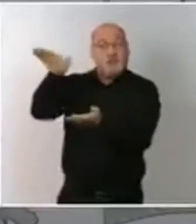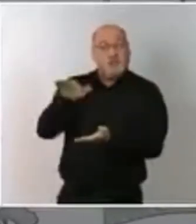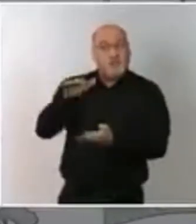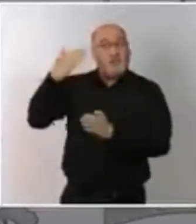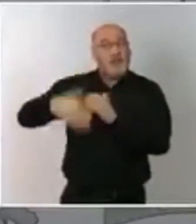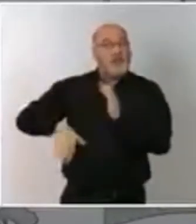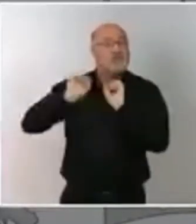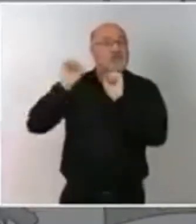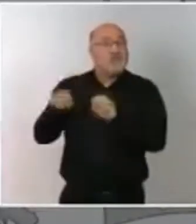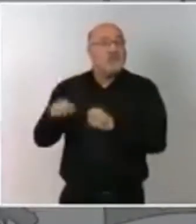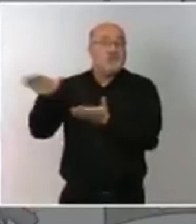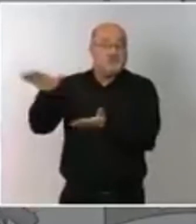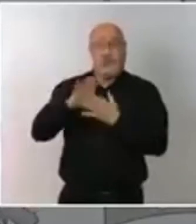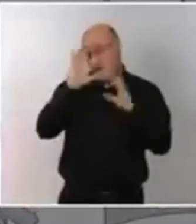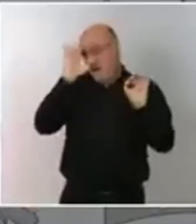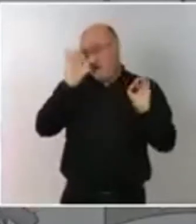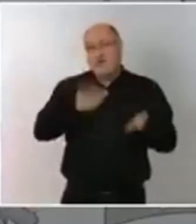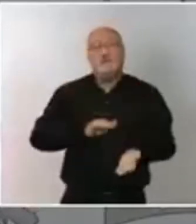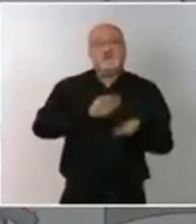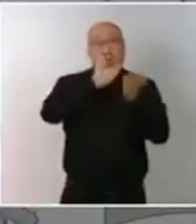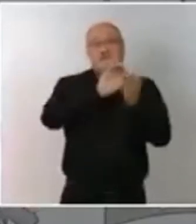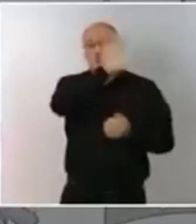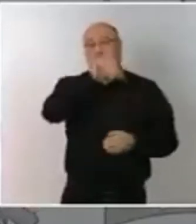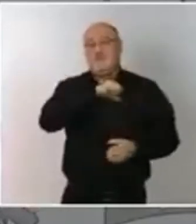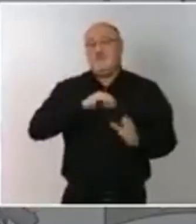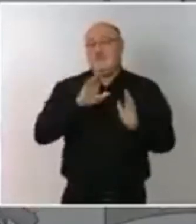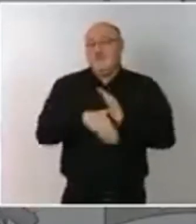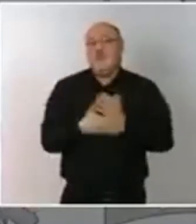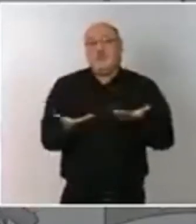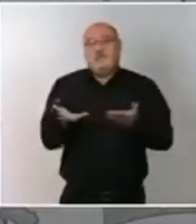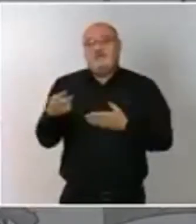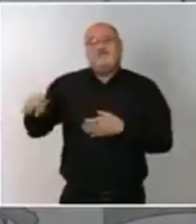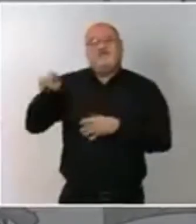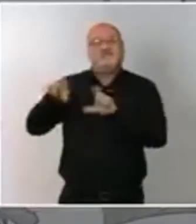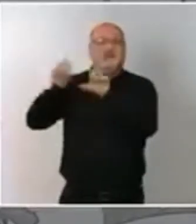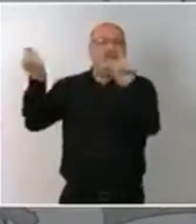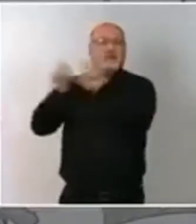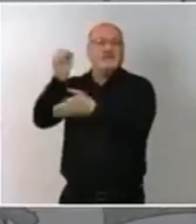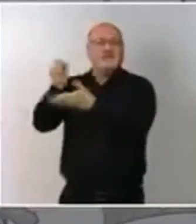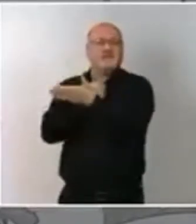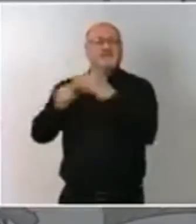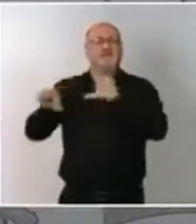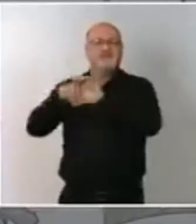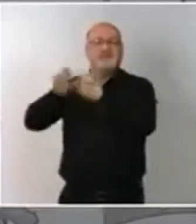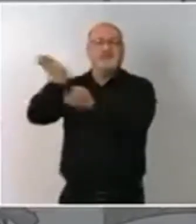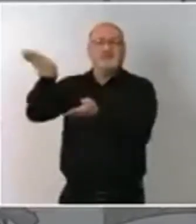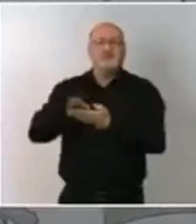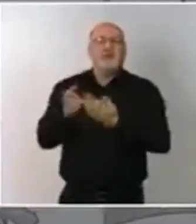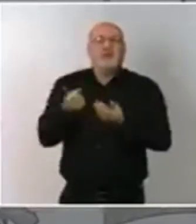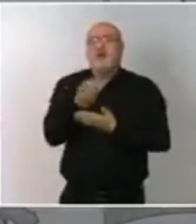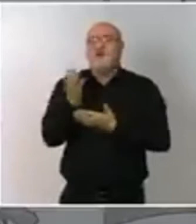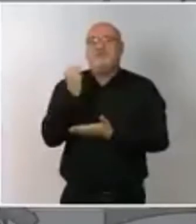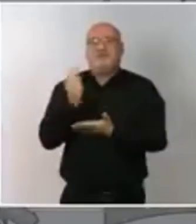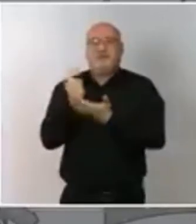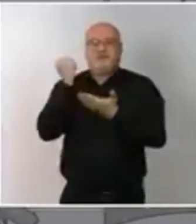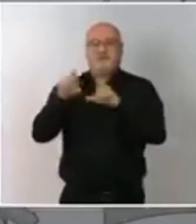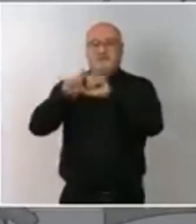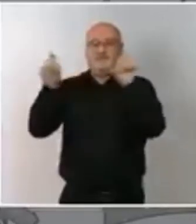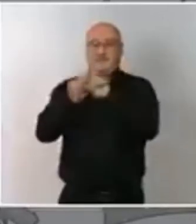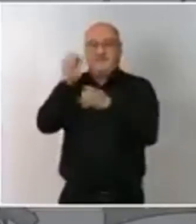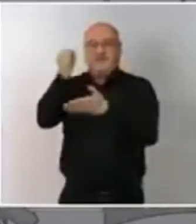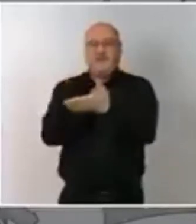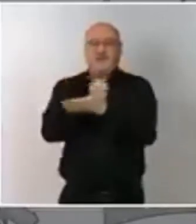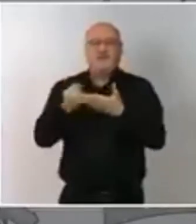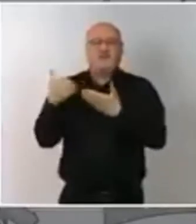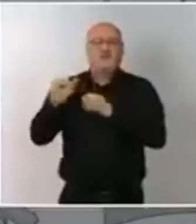pues lógicamente se ha debido principalmente a los retrasos en las entregas de dosis por parte de determinada compañía farmacéutica, porque